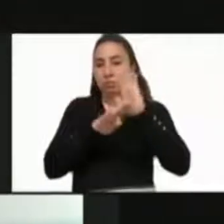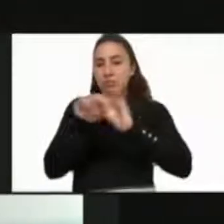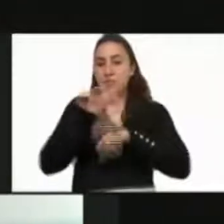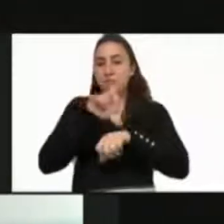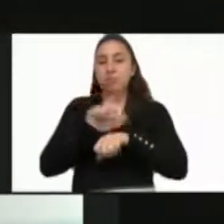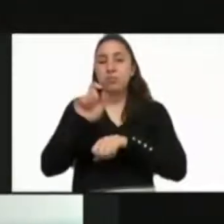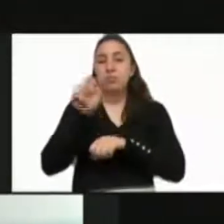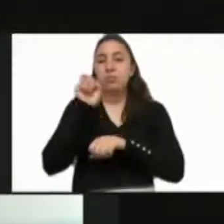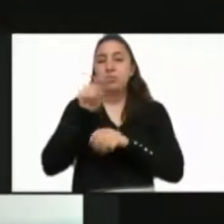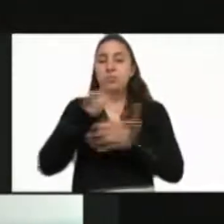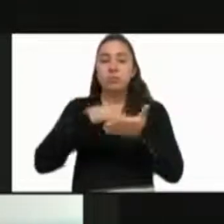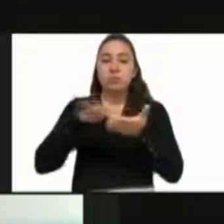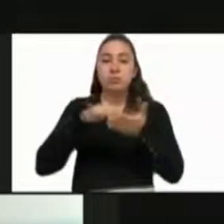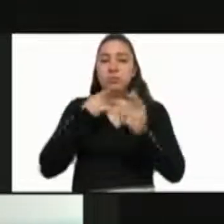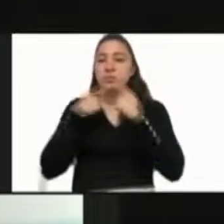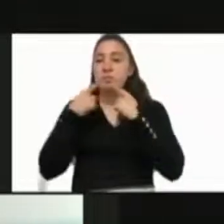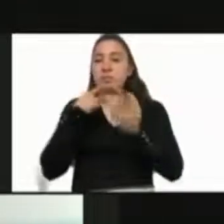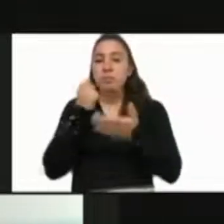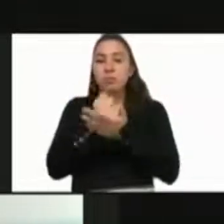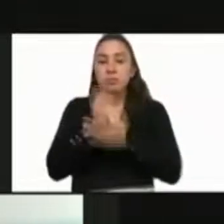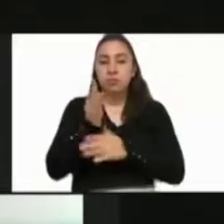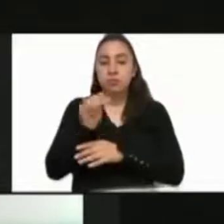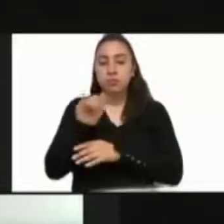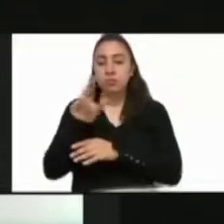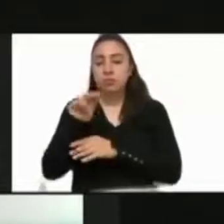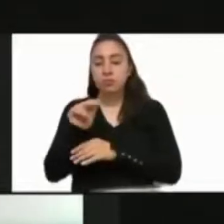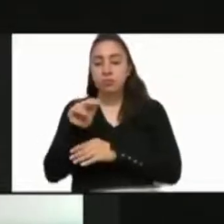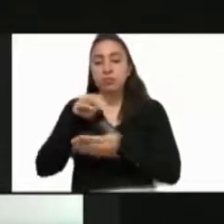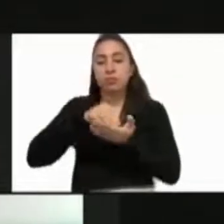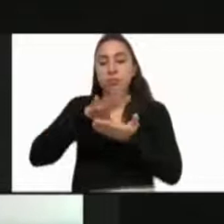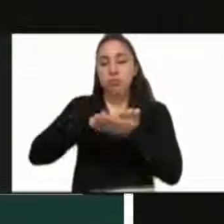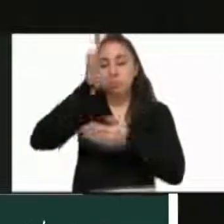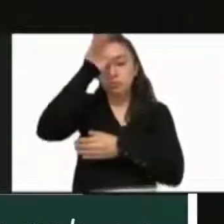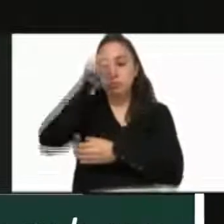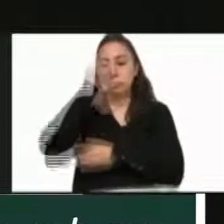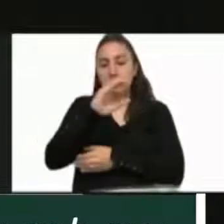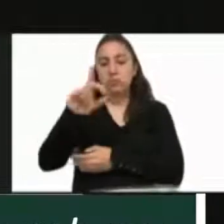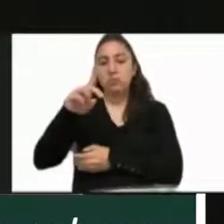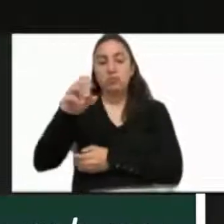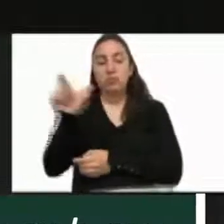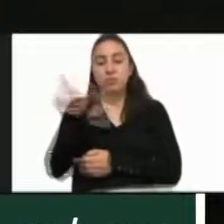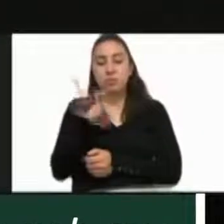participar en el primer Parlamento de las Personas Jóvenes al correo